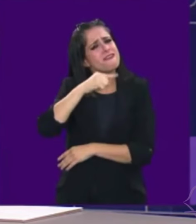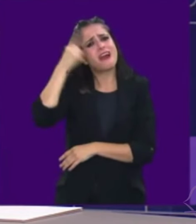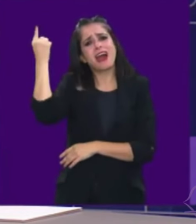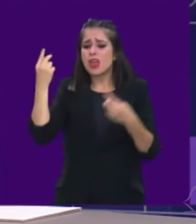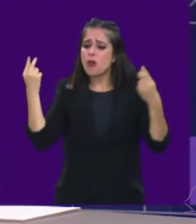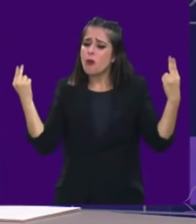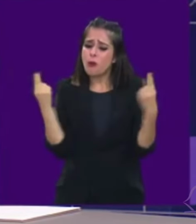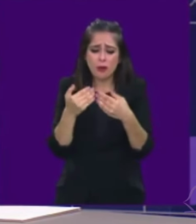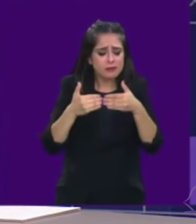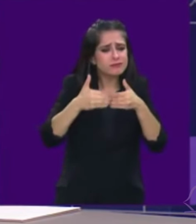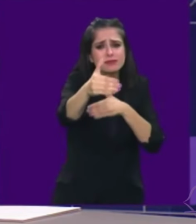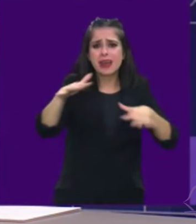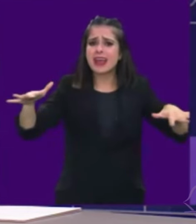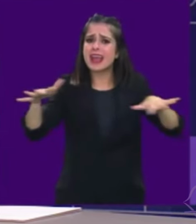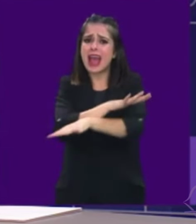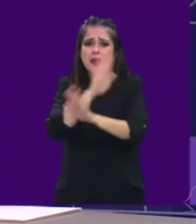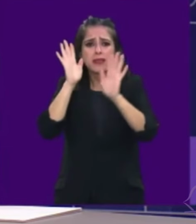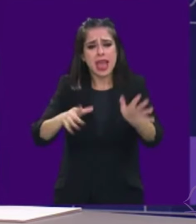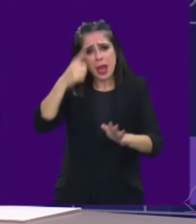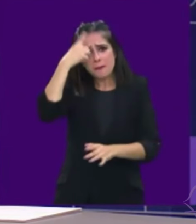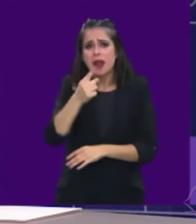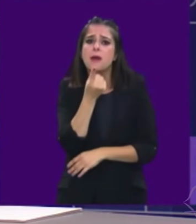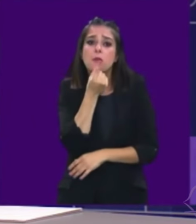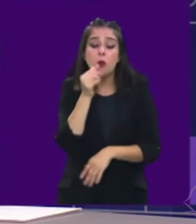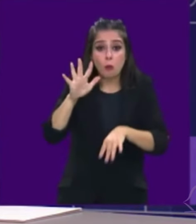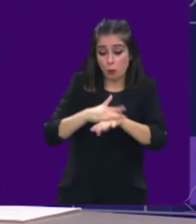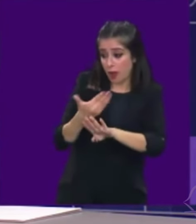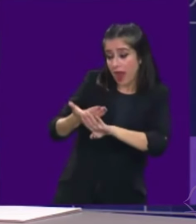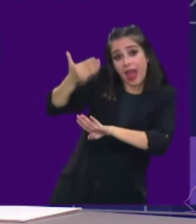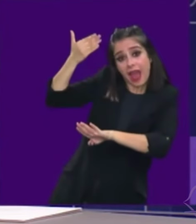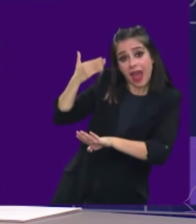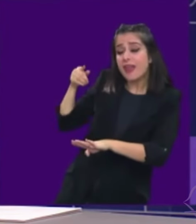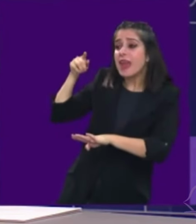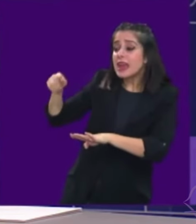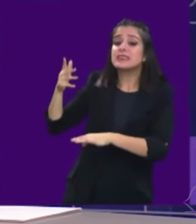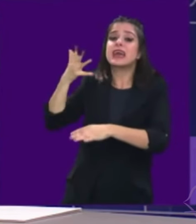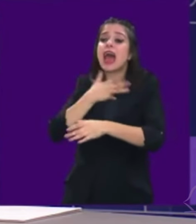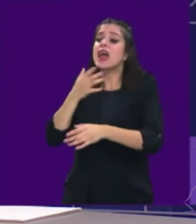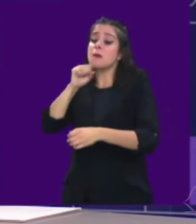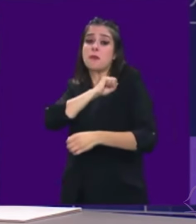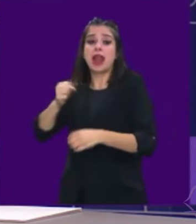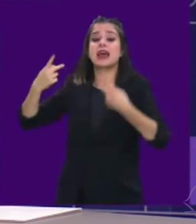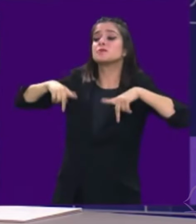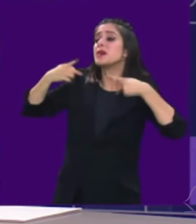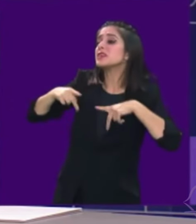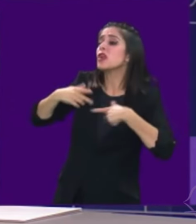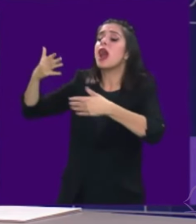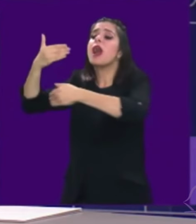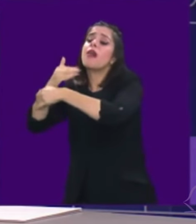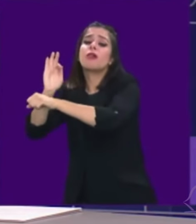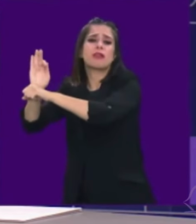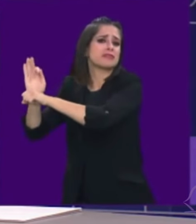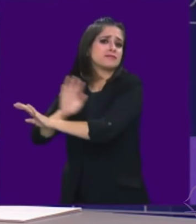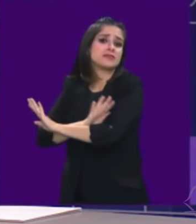un cambio en la estrategia policial. Fracasó el modelo de los abrazos a los delincuentes. Falló la fiscalía que abandonó a